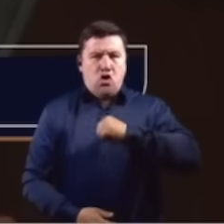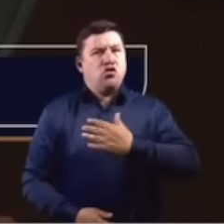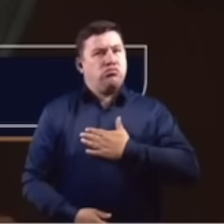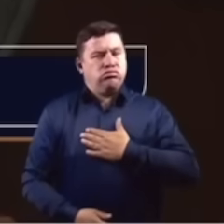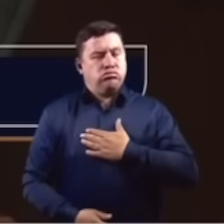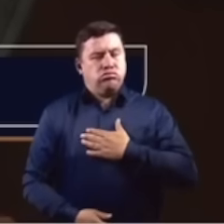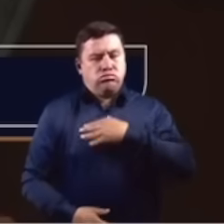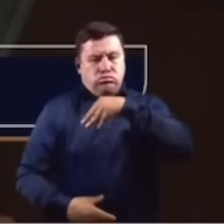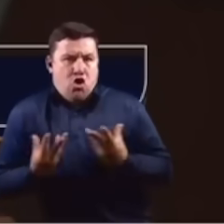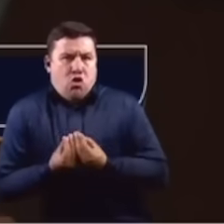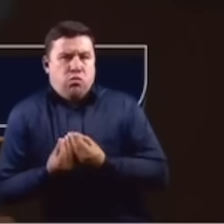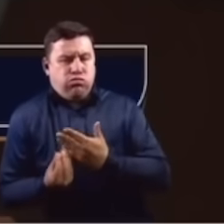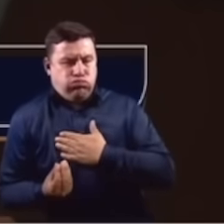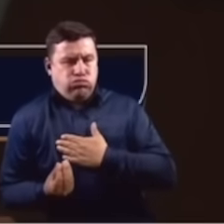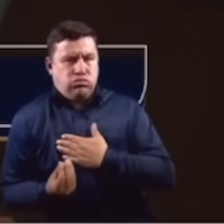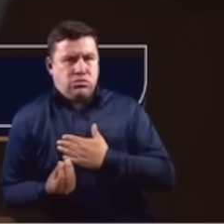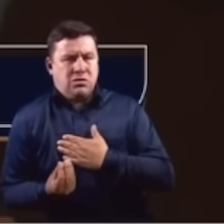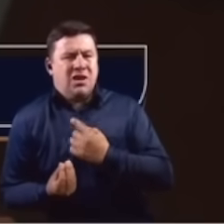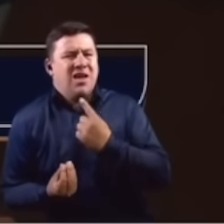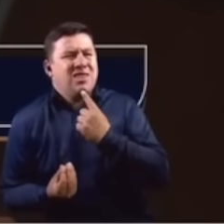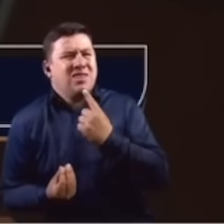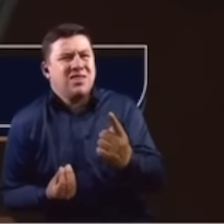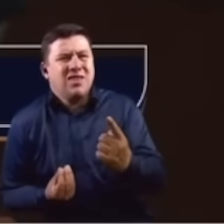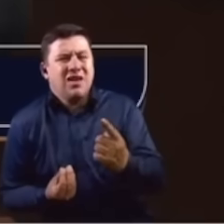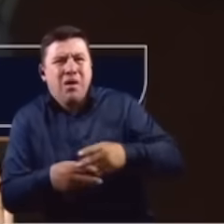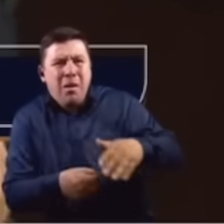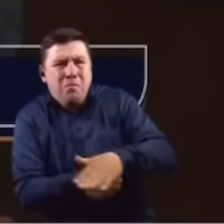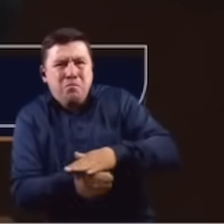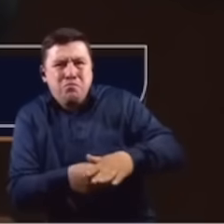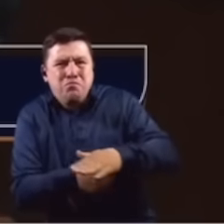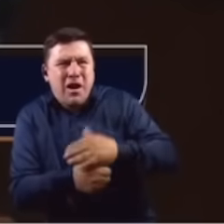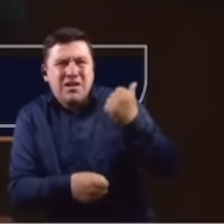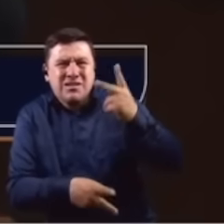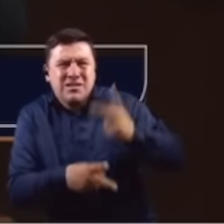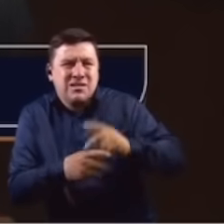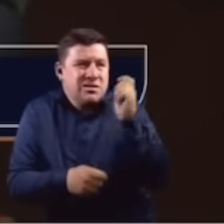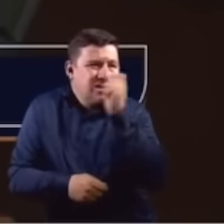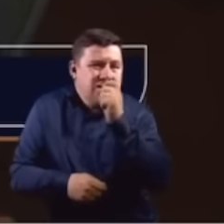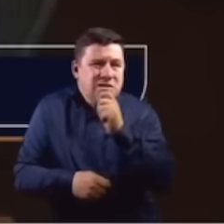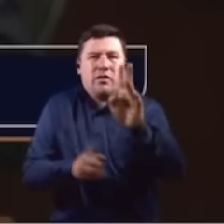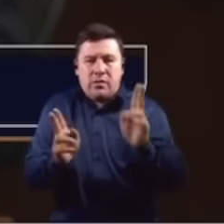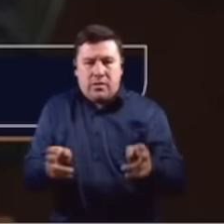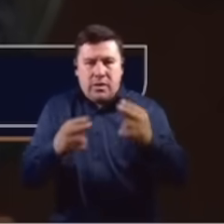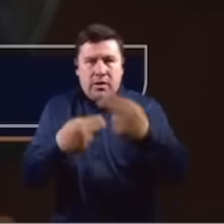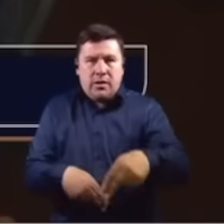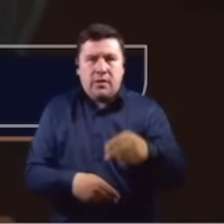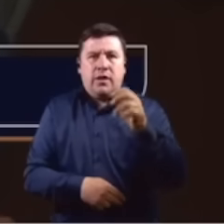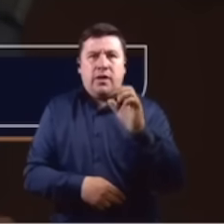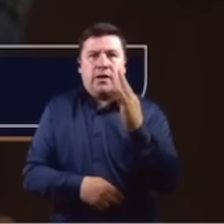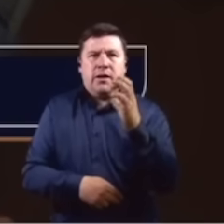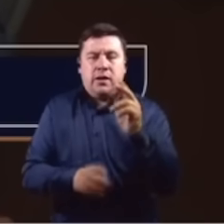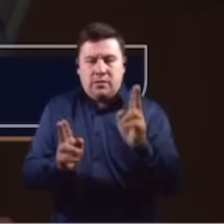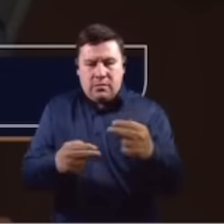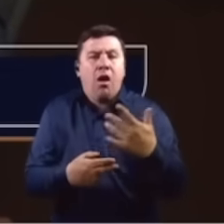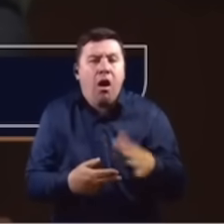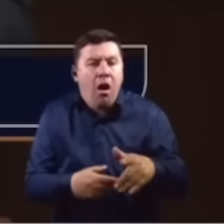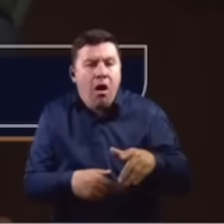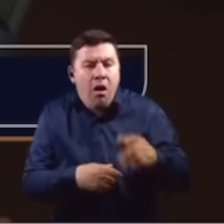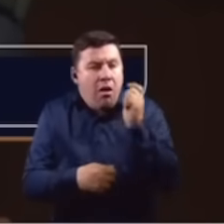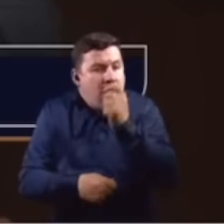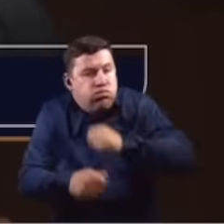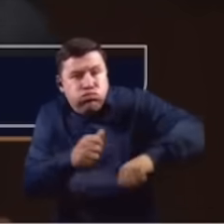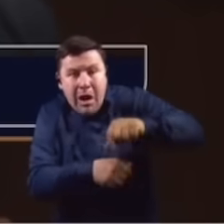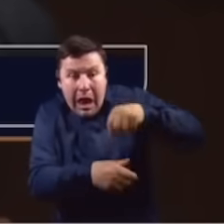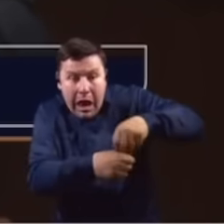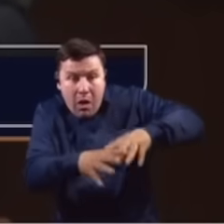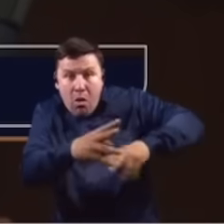pertenecido al equipo que acabó lo que llamábamos el Bronx, que en tan solo 4 hectáreas de extensión recogía y